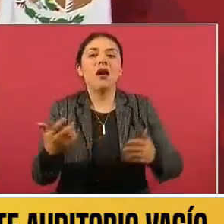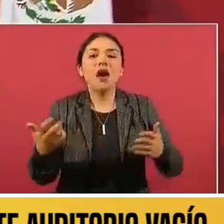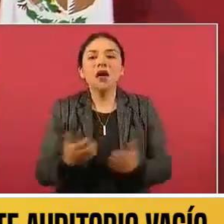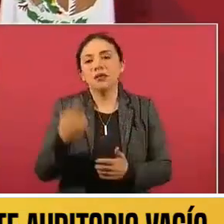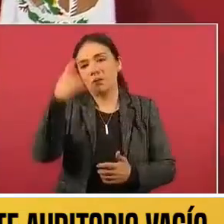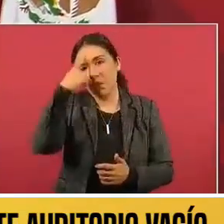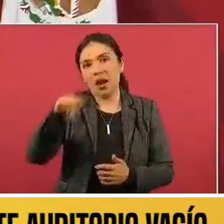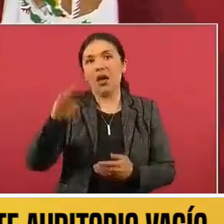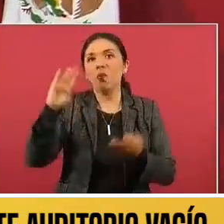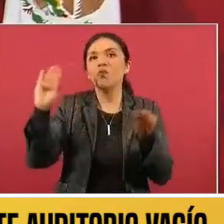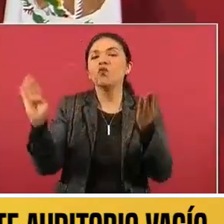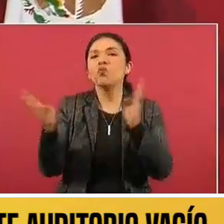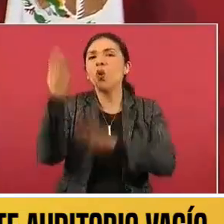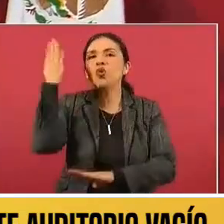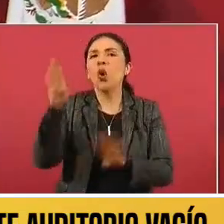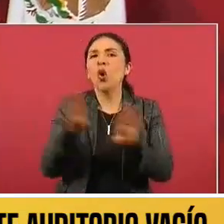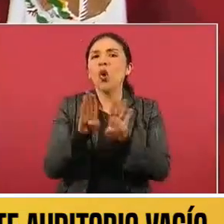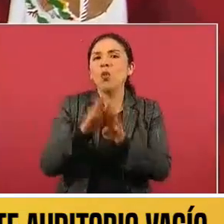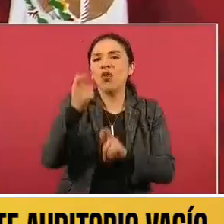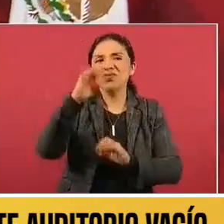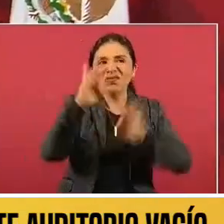el mundo financiero